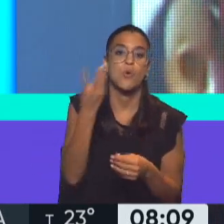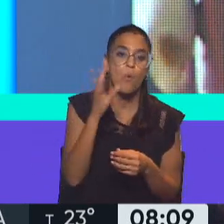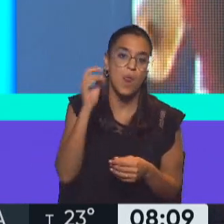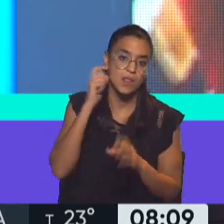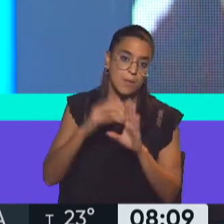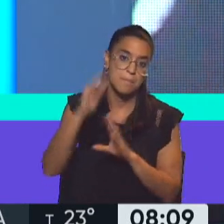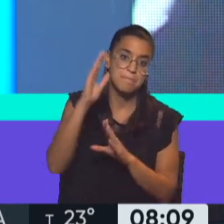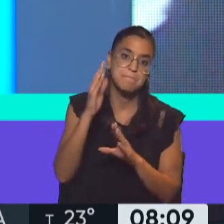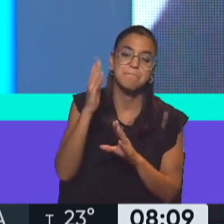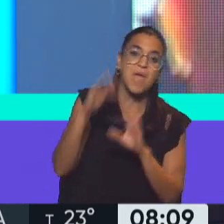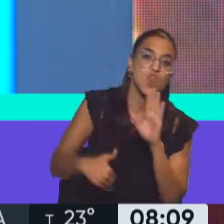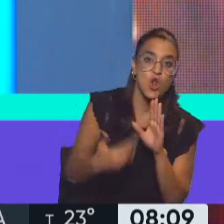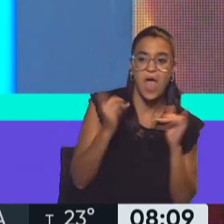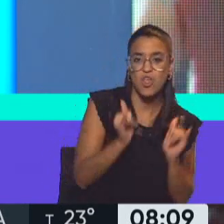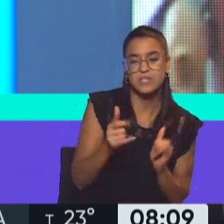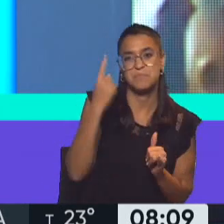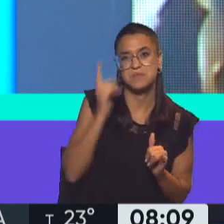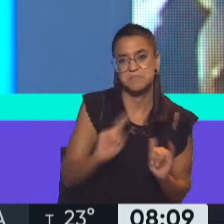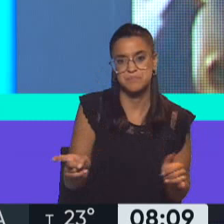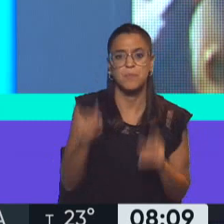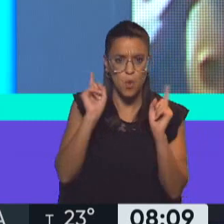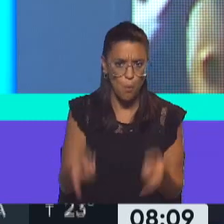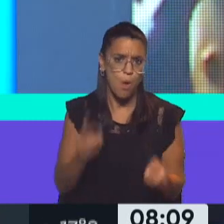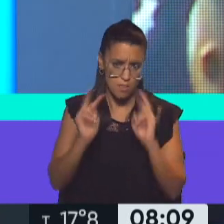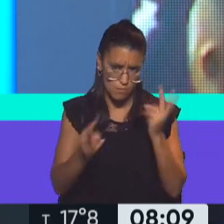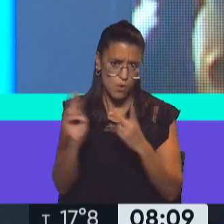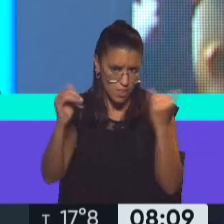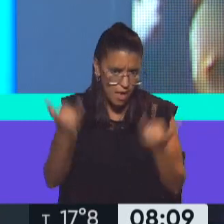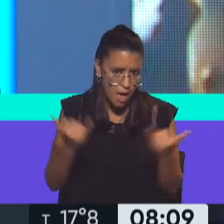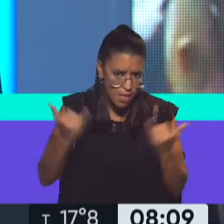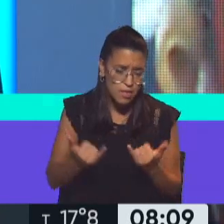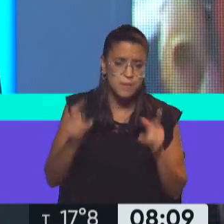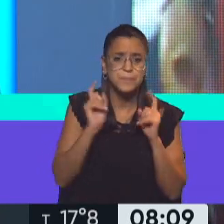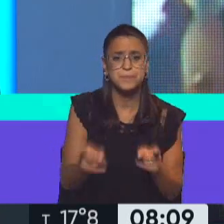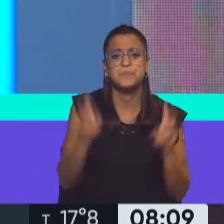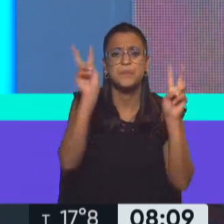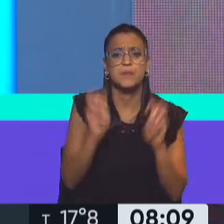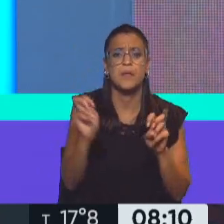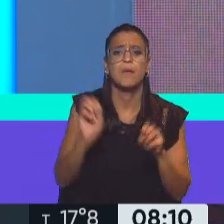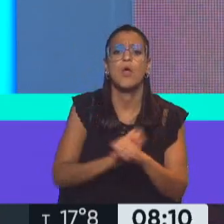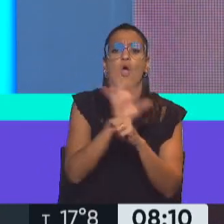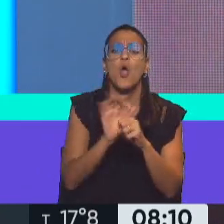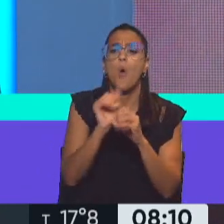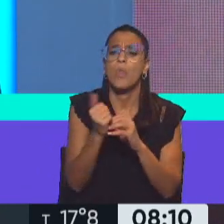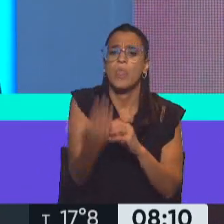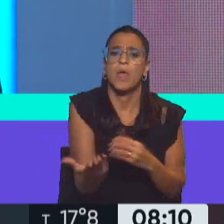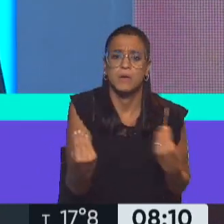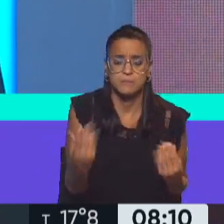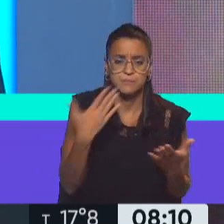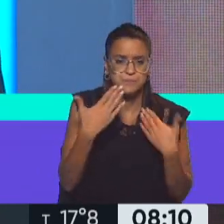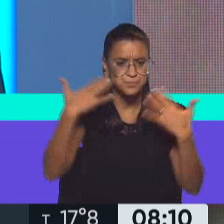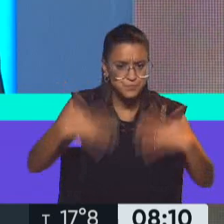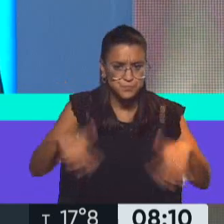40 y mucho más en adolescentes. Sin embargo, sabemos que ha habido fallecidos entre ellos. Tenemos el tema del post-COVID, que se ha hablado